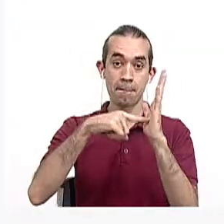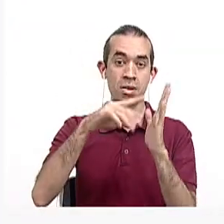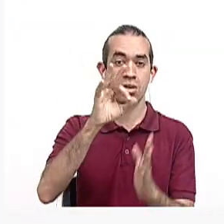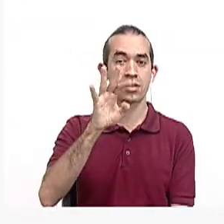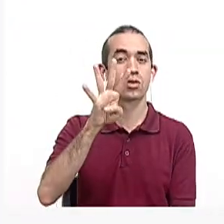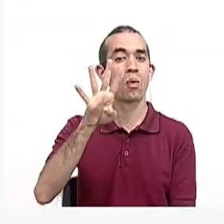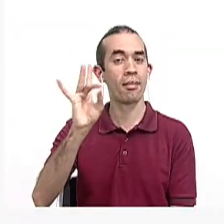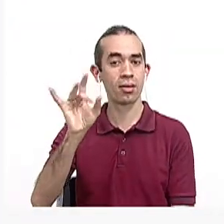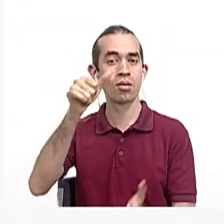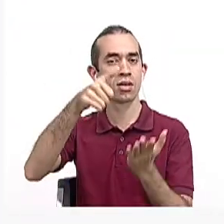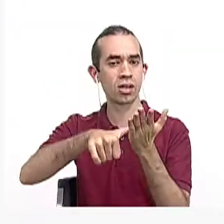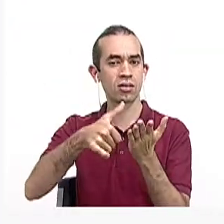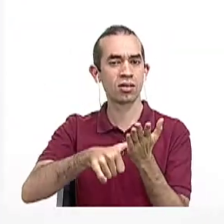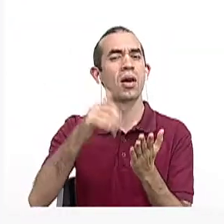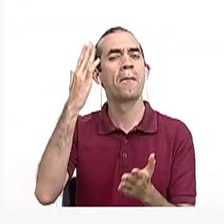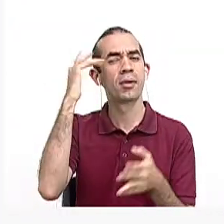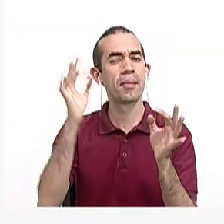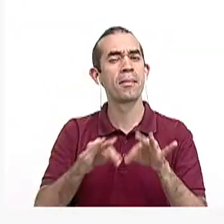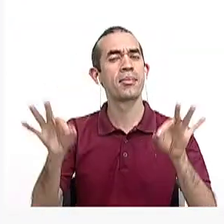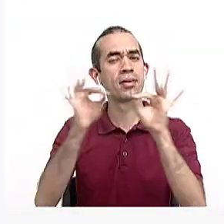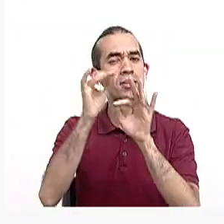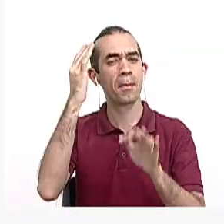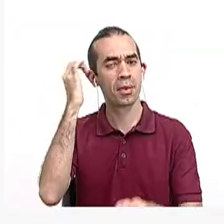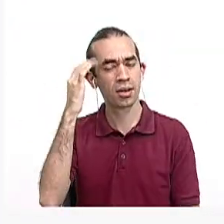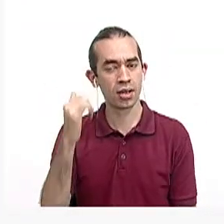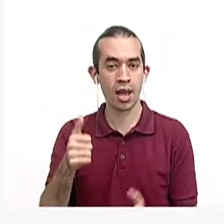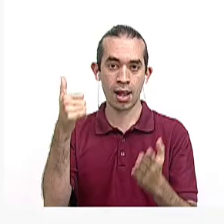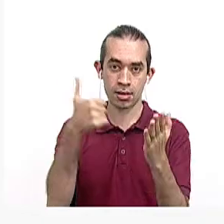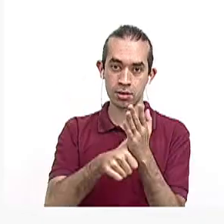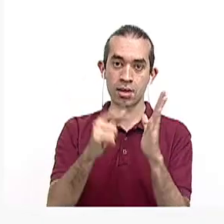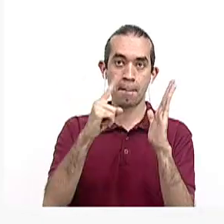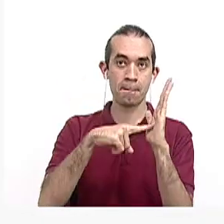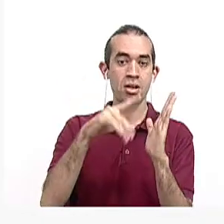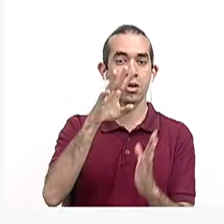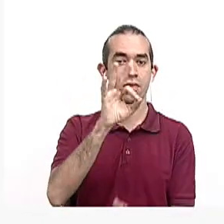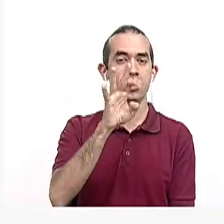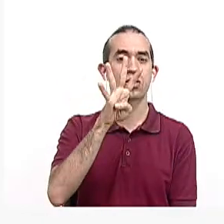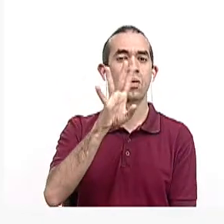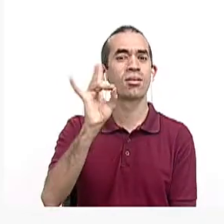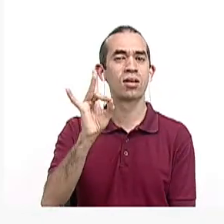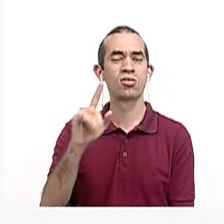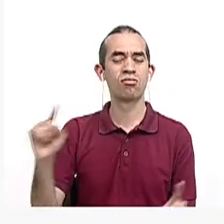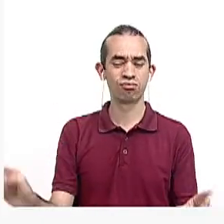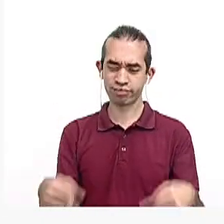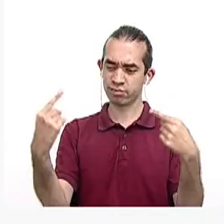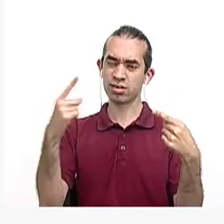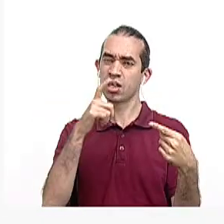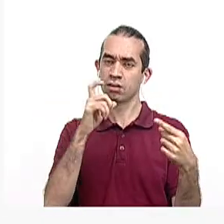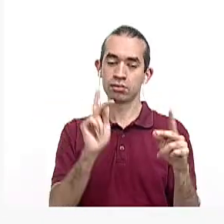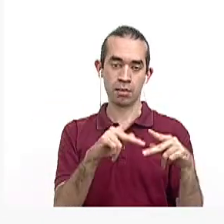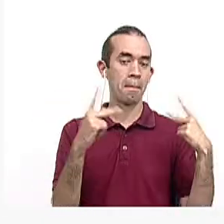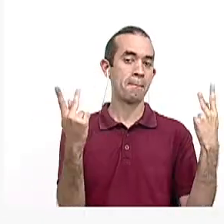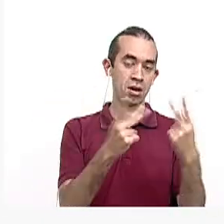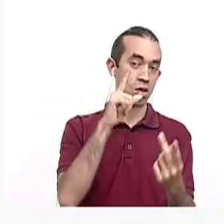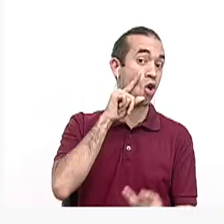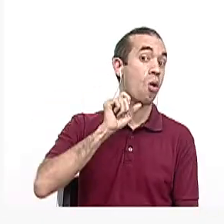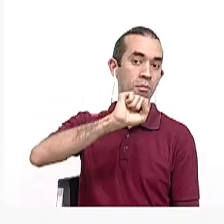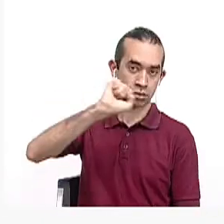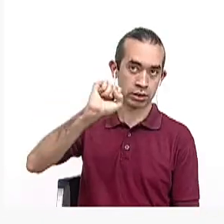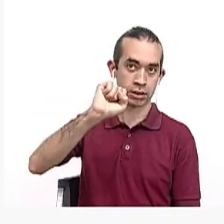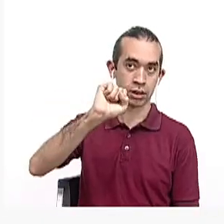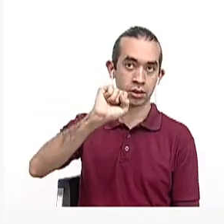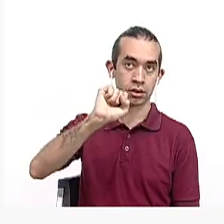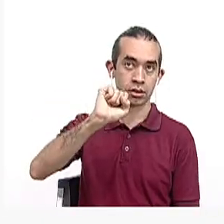tan importantes? Elecciones del 48, ¿quiénes se enfrentaron? Se enfrentaron el Partido Comunista y